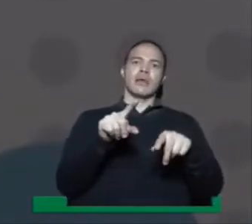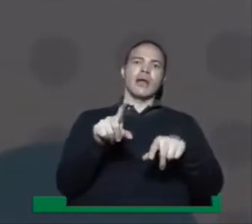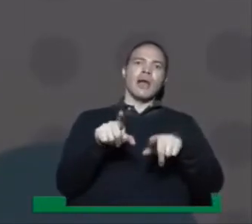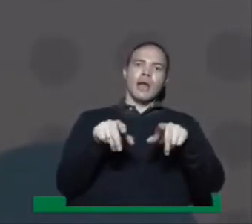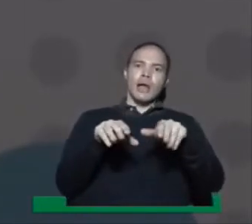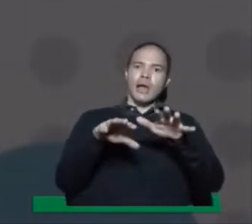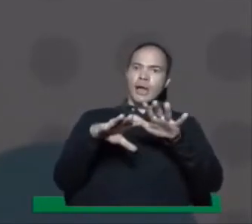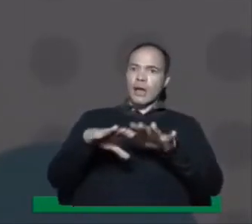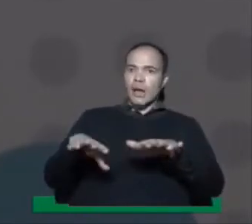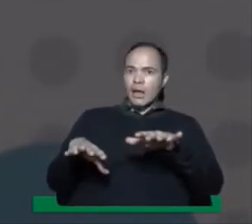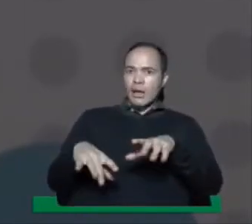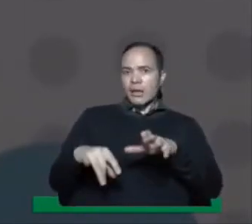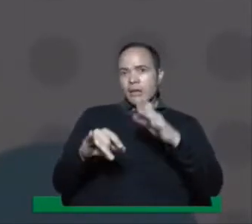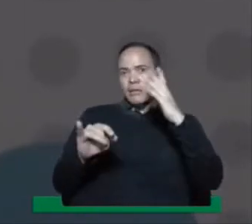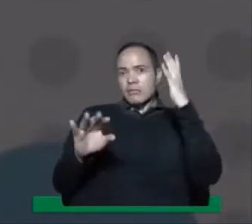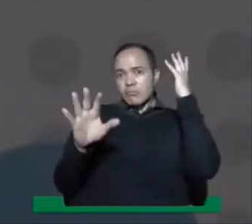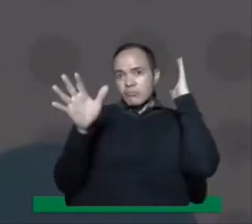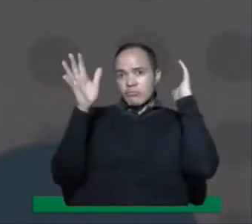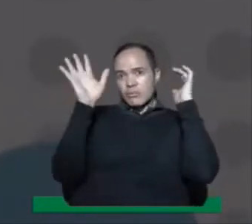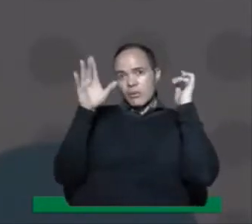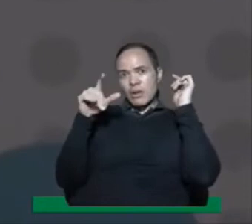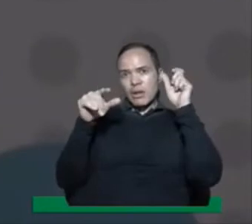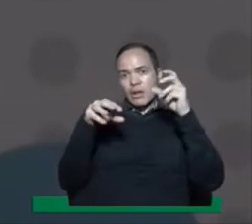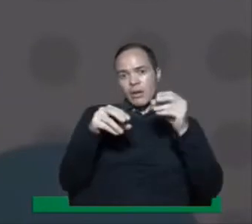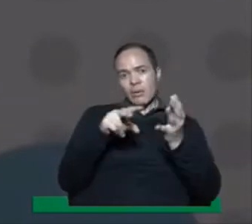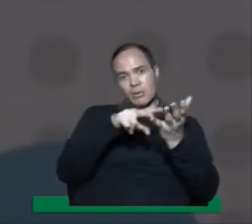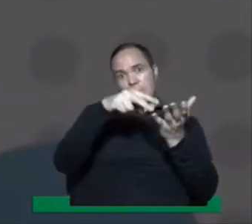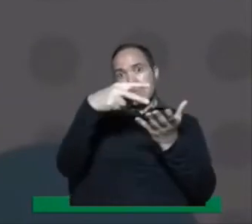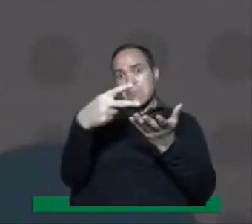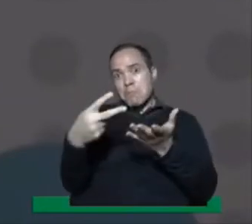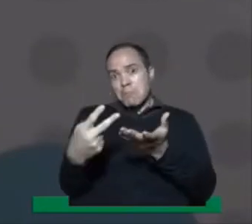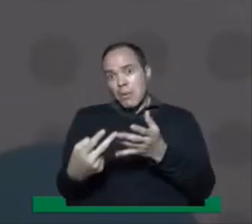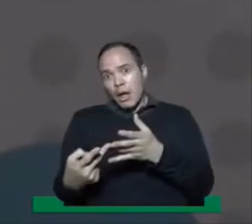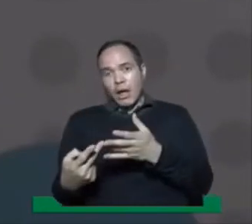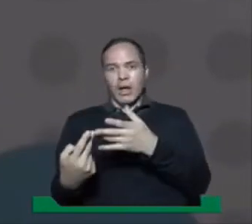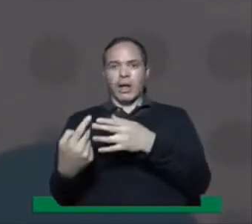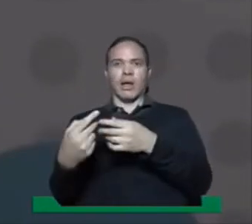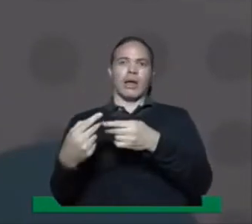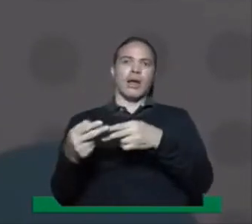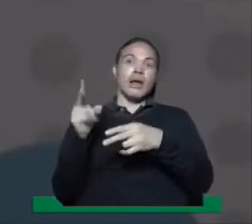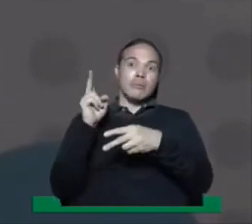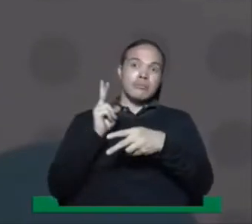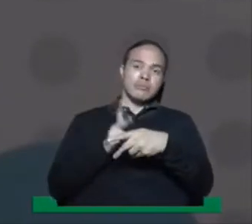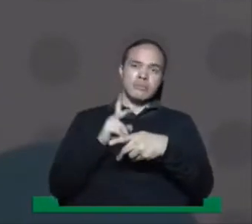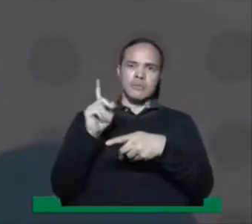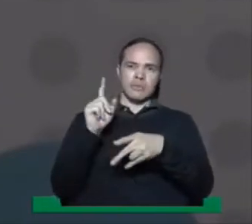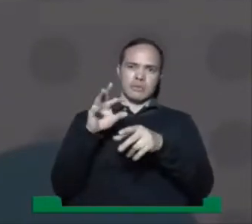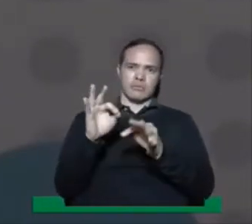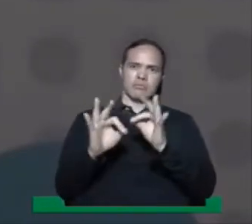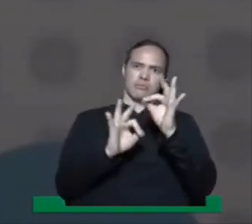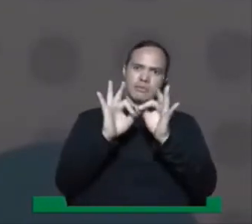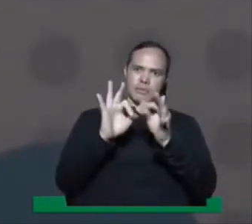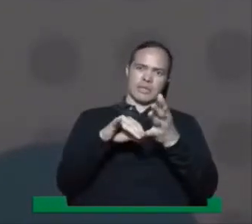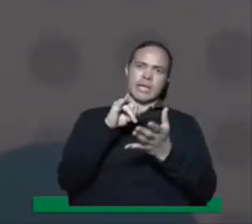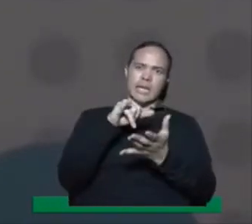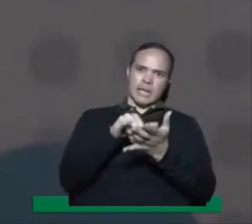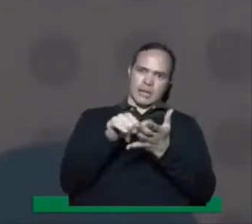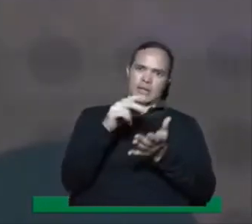boscosas siempre queremos que el turista vaya seguro entonces tenemos 22 desafíos bien grandes ahí